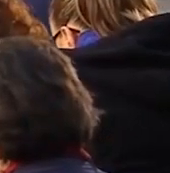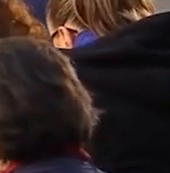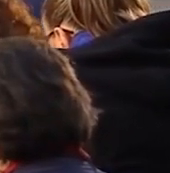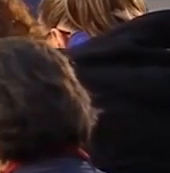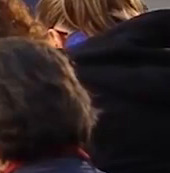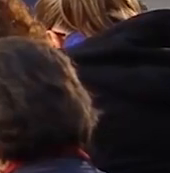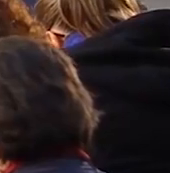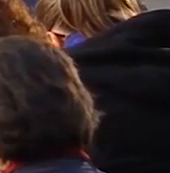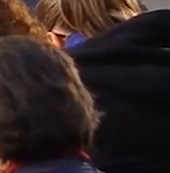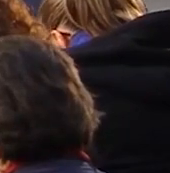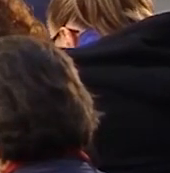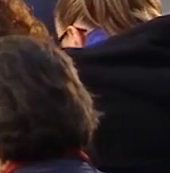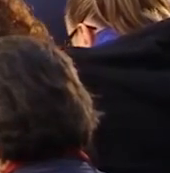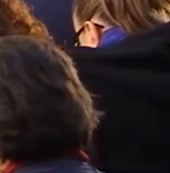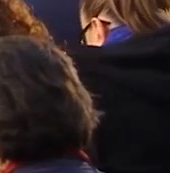tengo